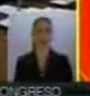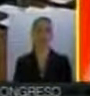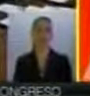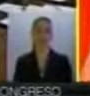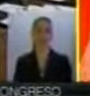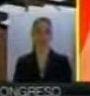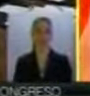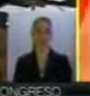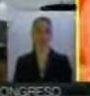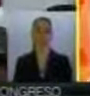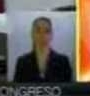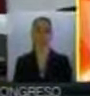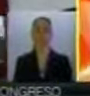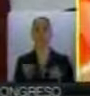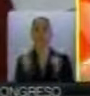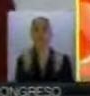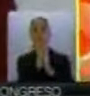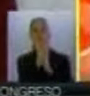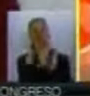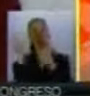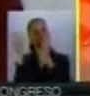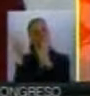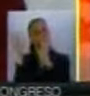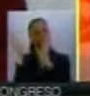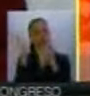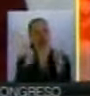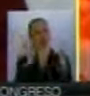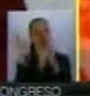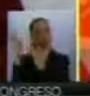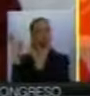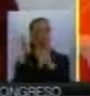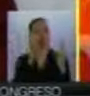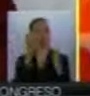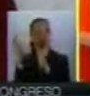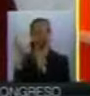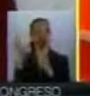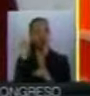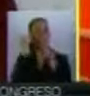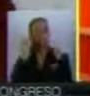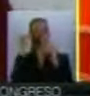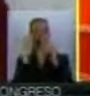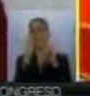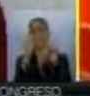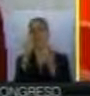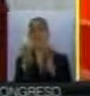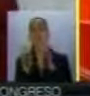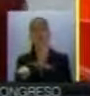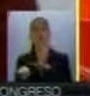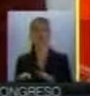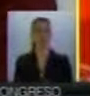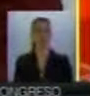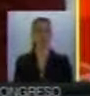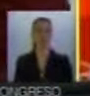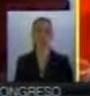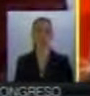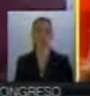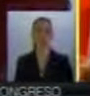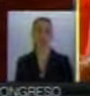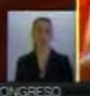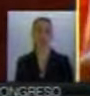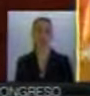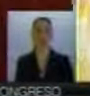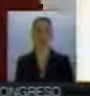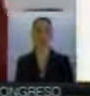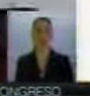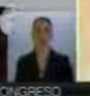electoral que tenemos para elegir autoridades tampoco contribuye. En algunos países como Argentina y Costa Rica y México también funcionan las